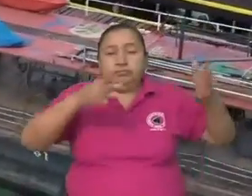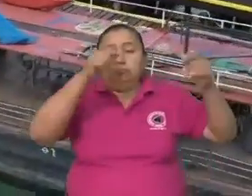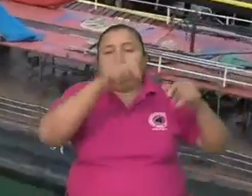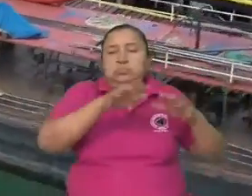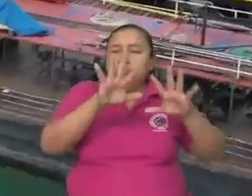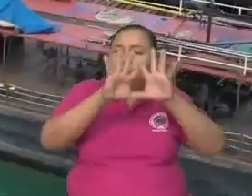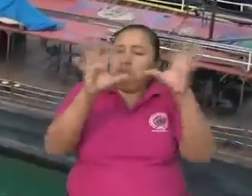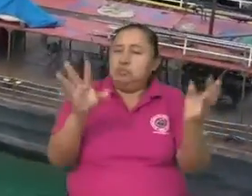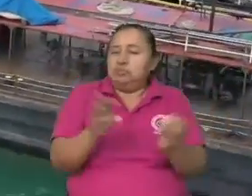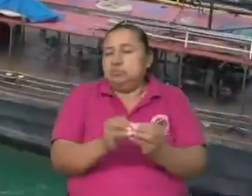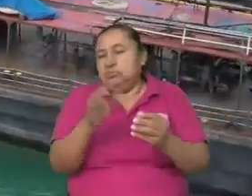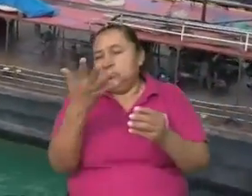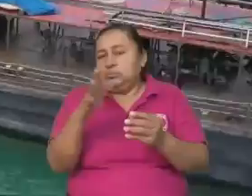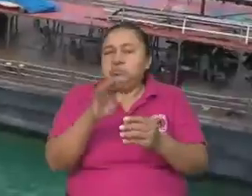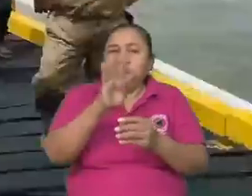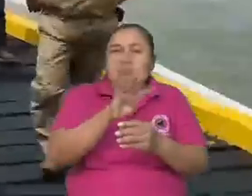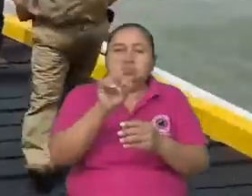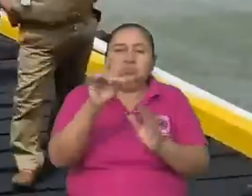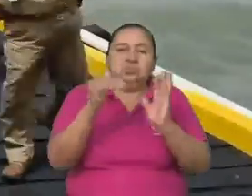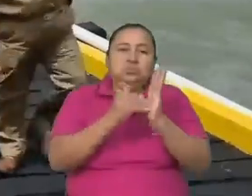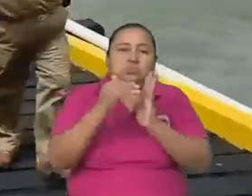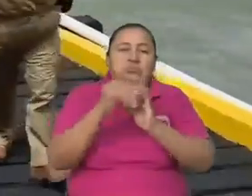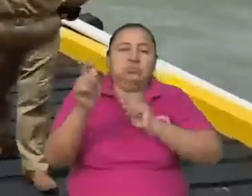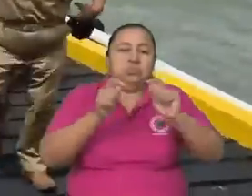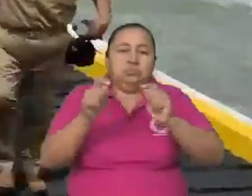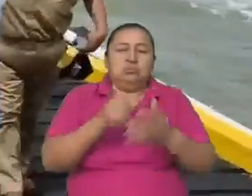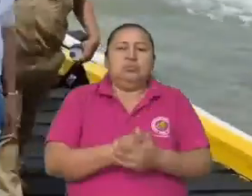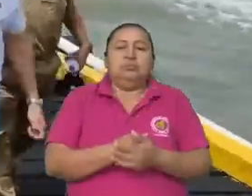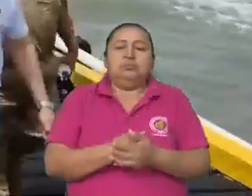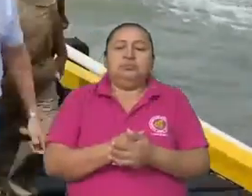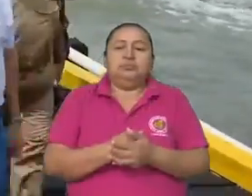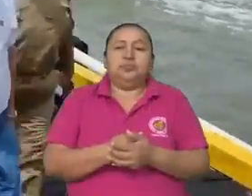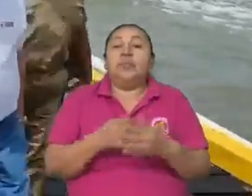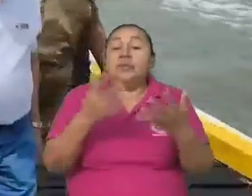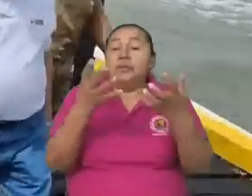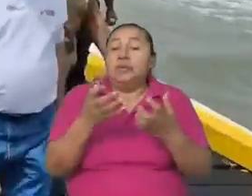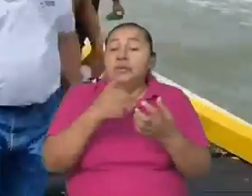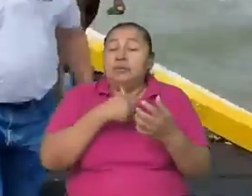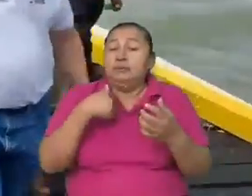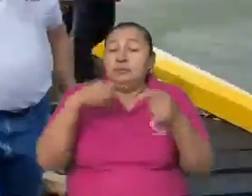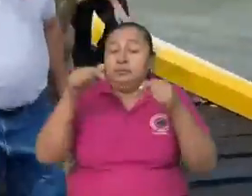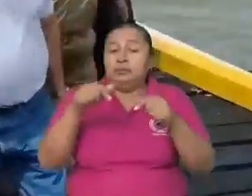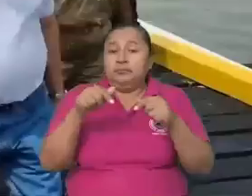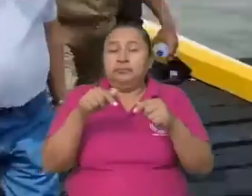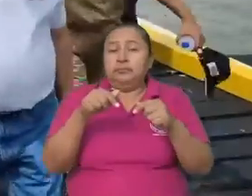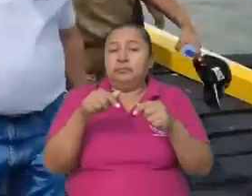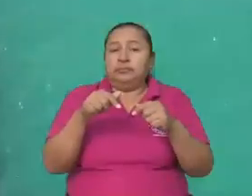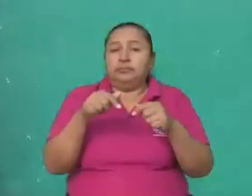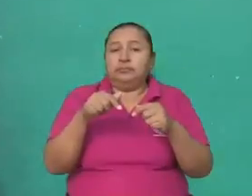anda aproximadamente por los $41 millones. Queremos hacer